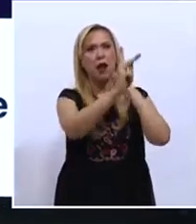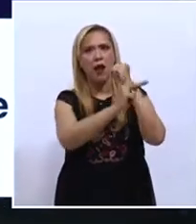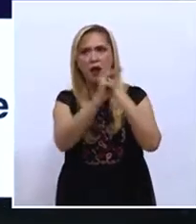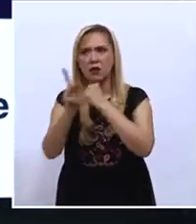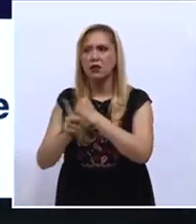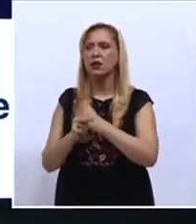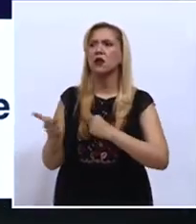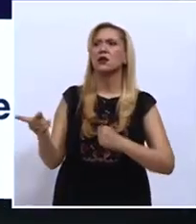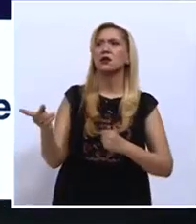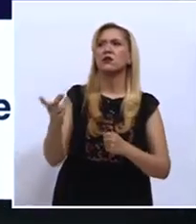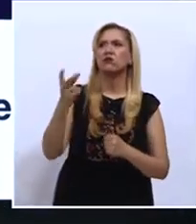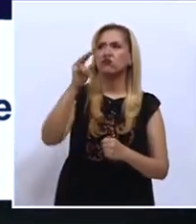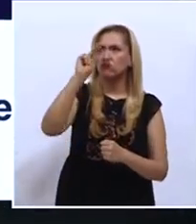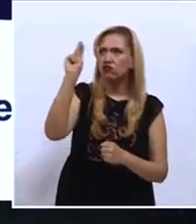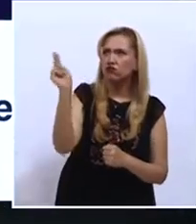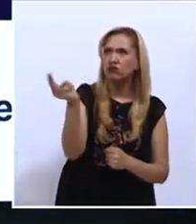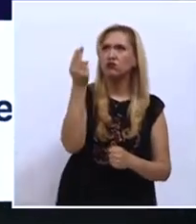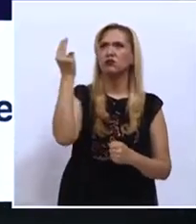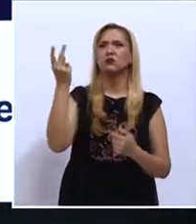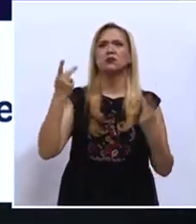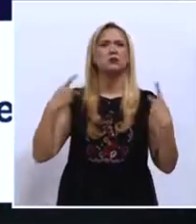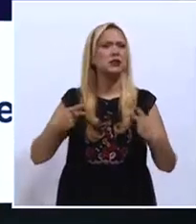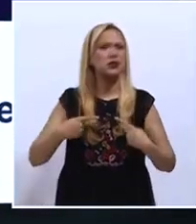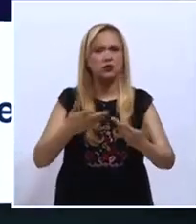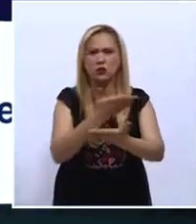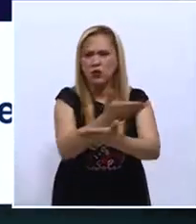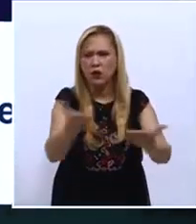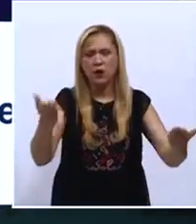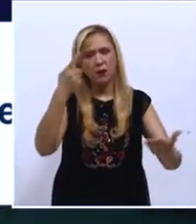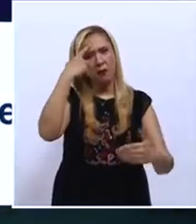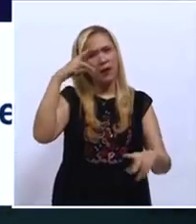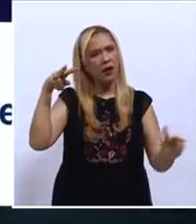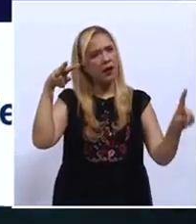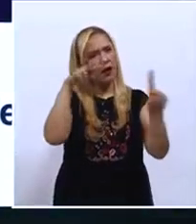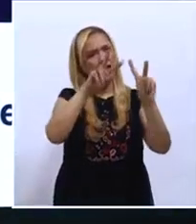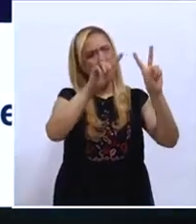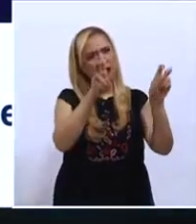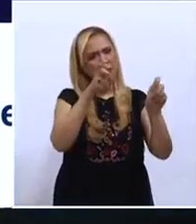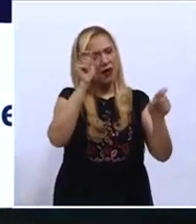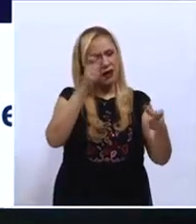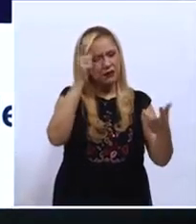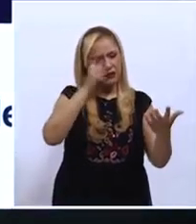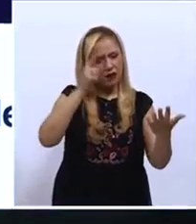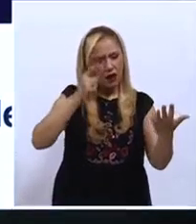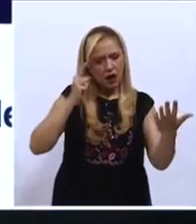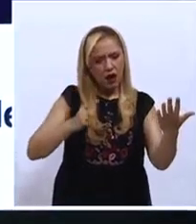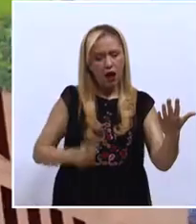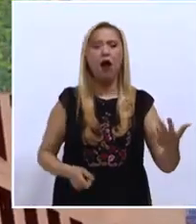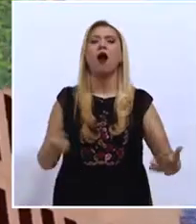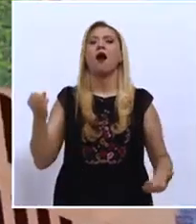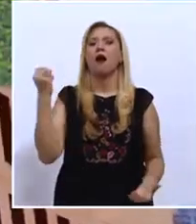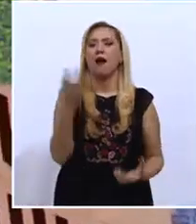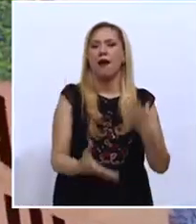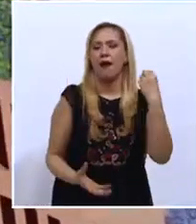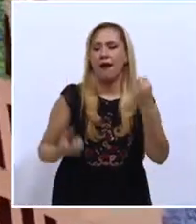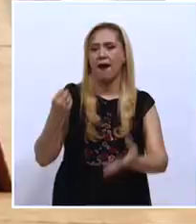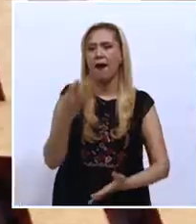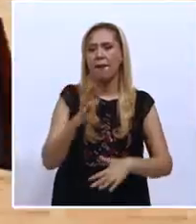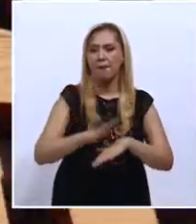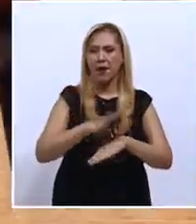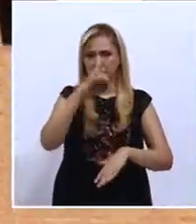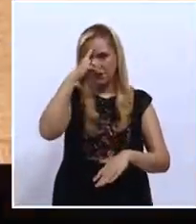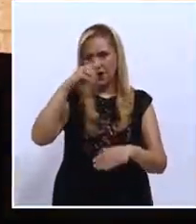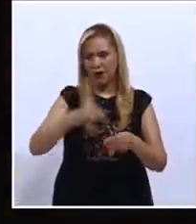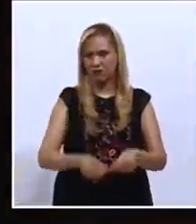y ciudadanía general, con el objetivo de identificar temáticas o contenidos que puedan robustecer sus esfuerzos en la